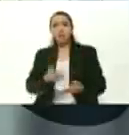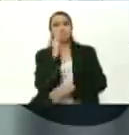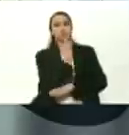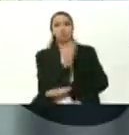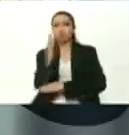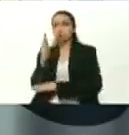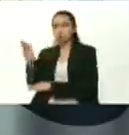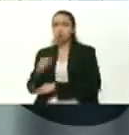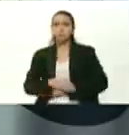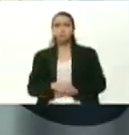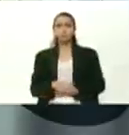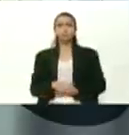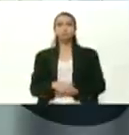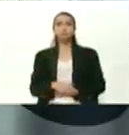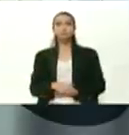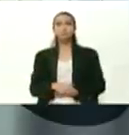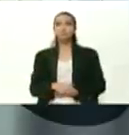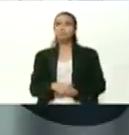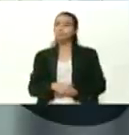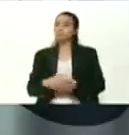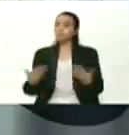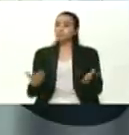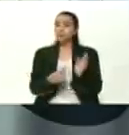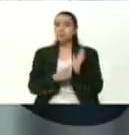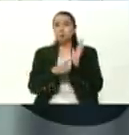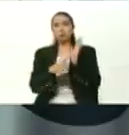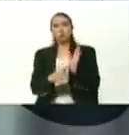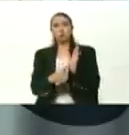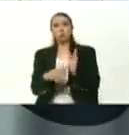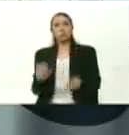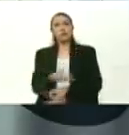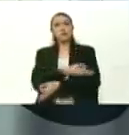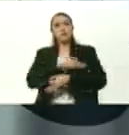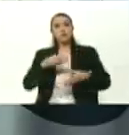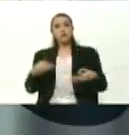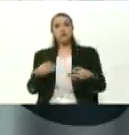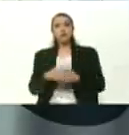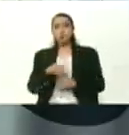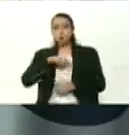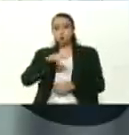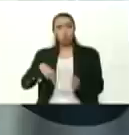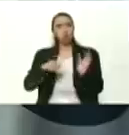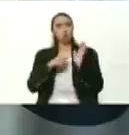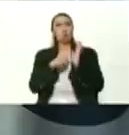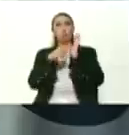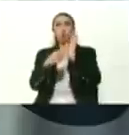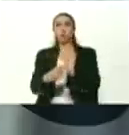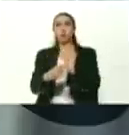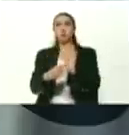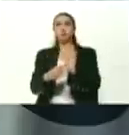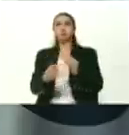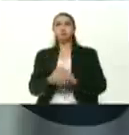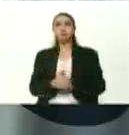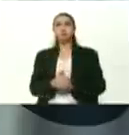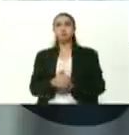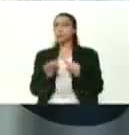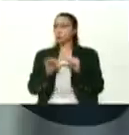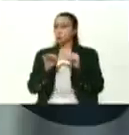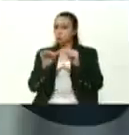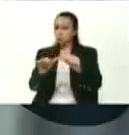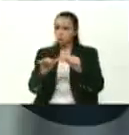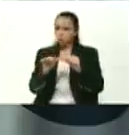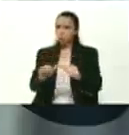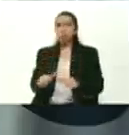no haya impunidad. Y eso es lo que efectivamente le hemos mostrado y le vamos a seguir